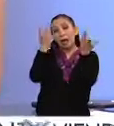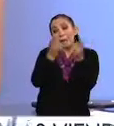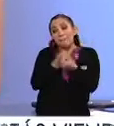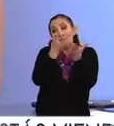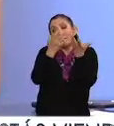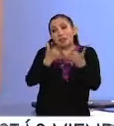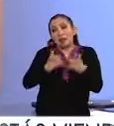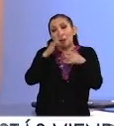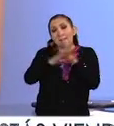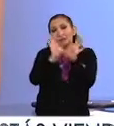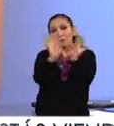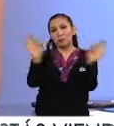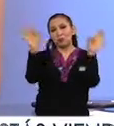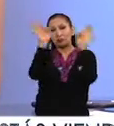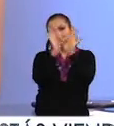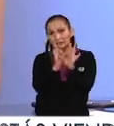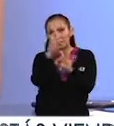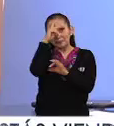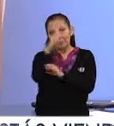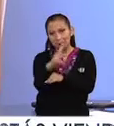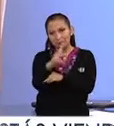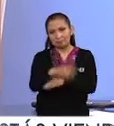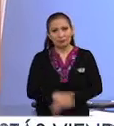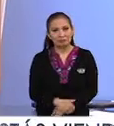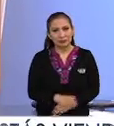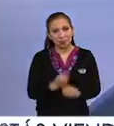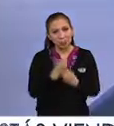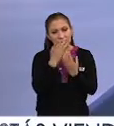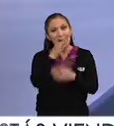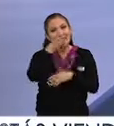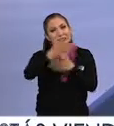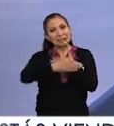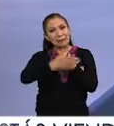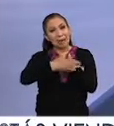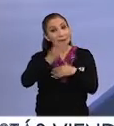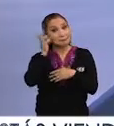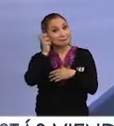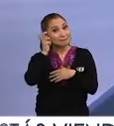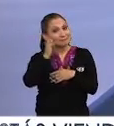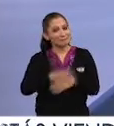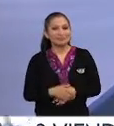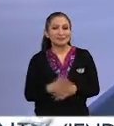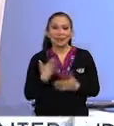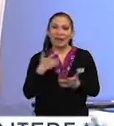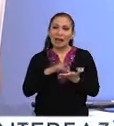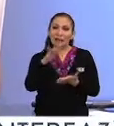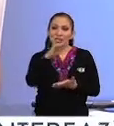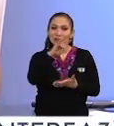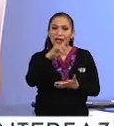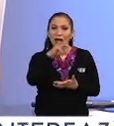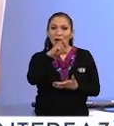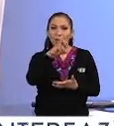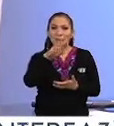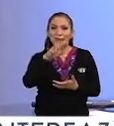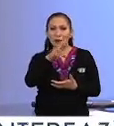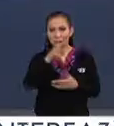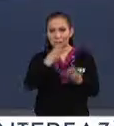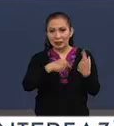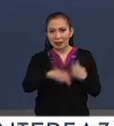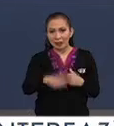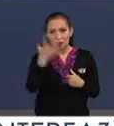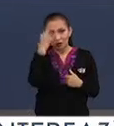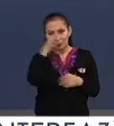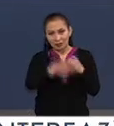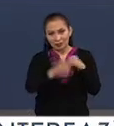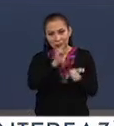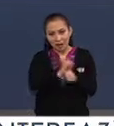poeta joven más importante de México. Sí, la poesía llama, hay que escucharla. Gracias, Javier, muchísimas gracias por estar con nosotros. Un bonito